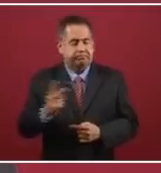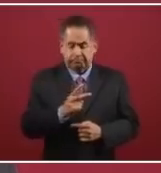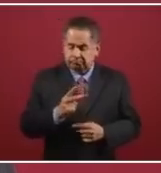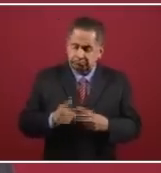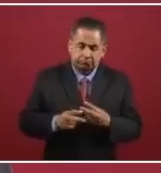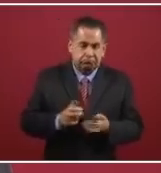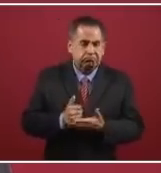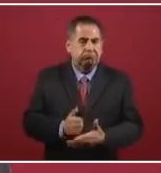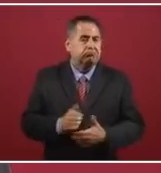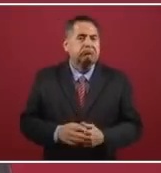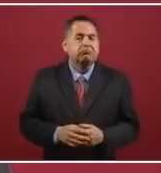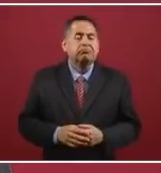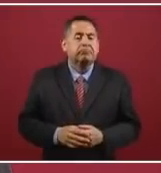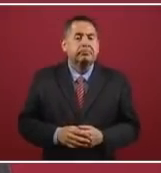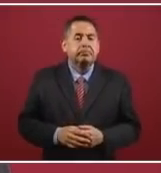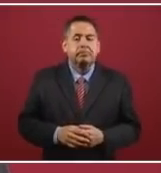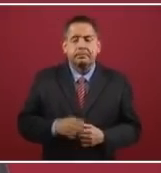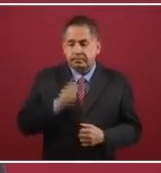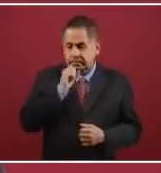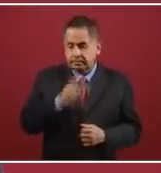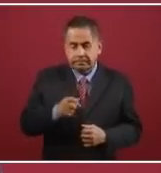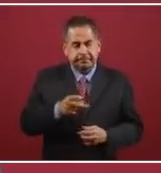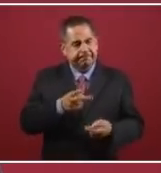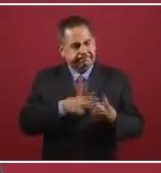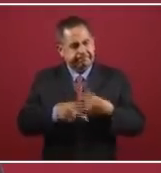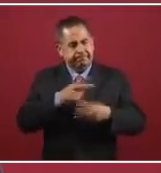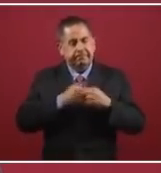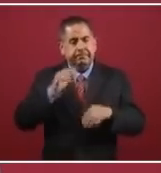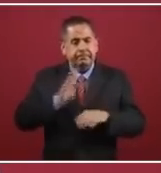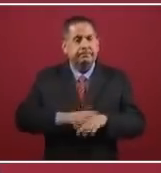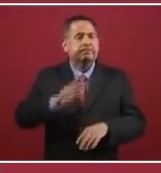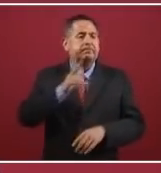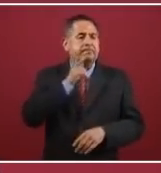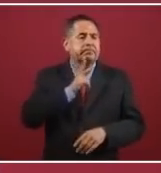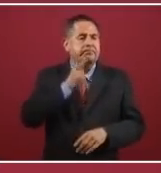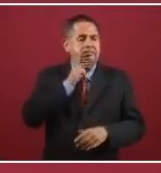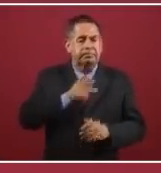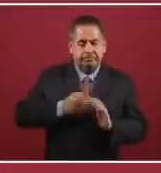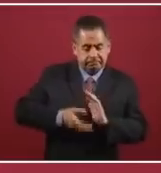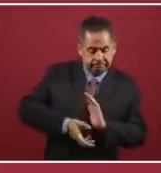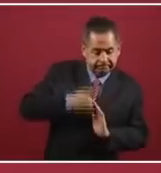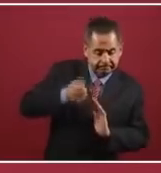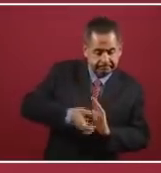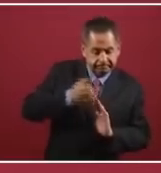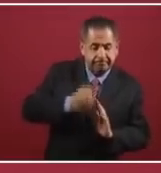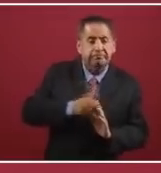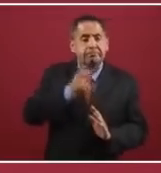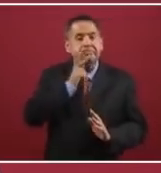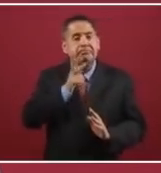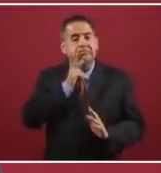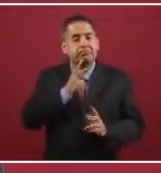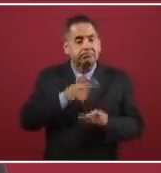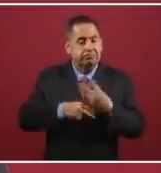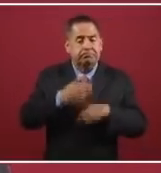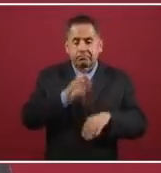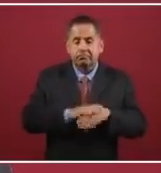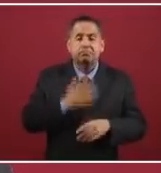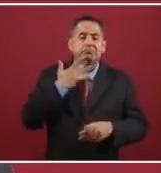Es decir, se va a producir más petróleo, se va a extraer más petróleo, más